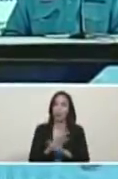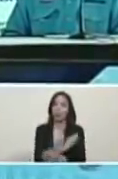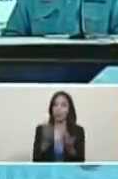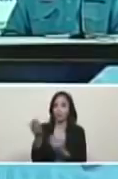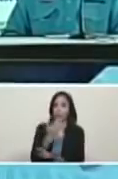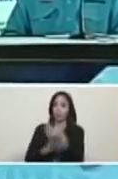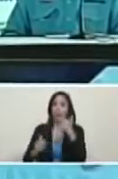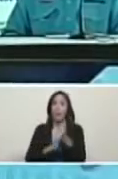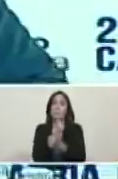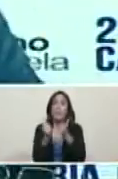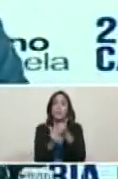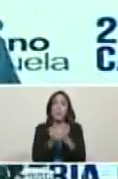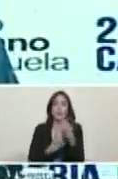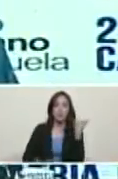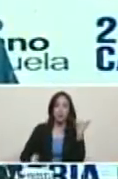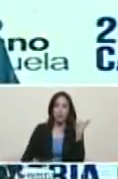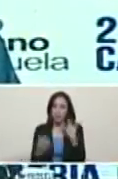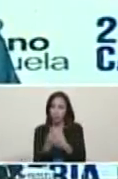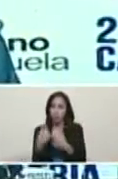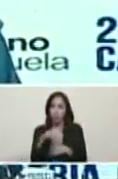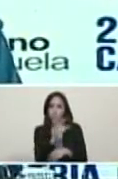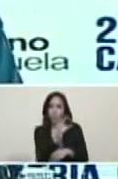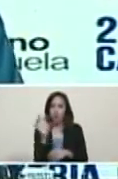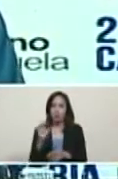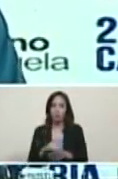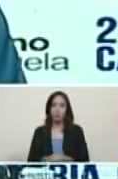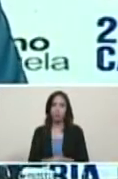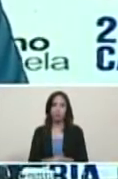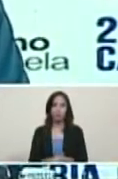vicepresidenta a vicepresidente.